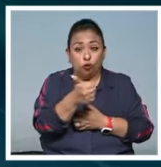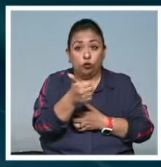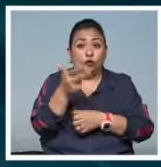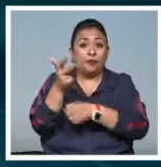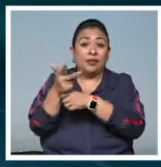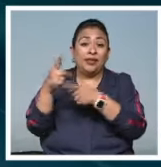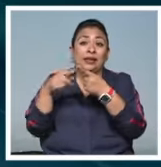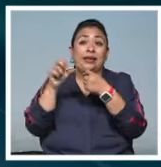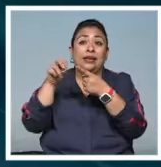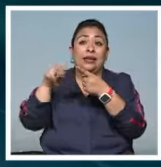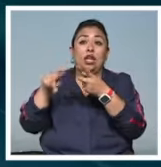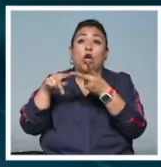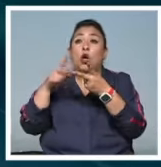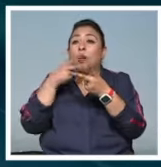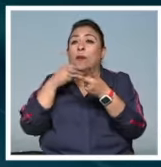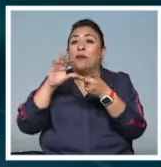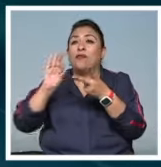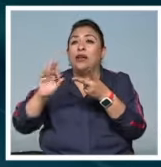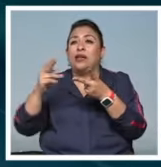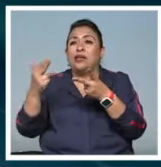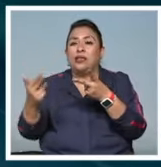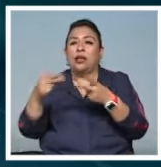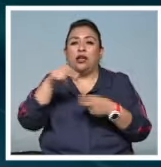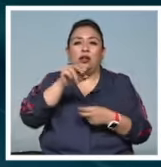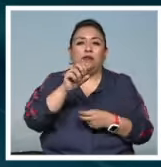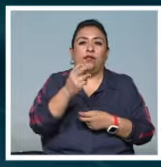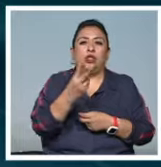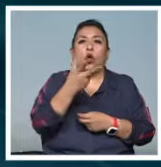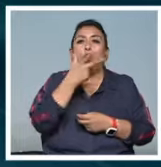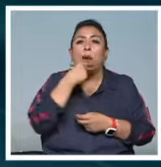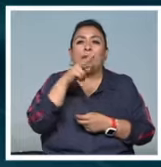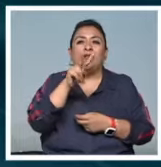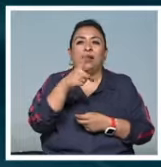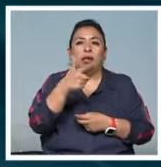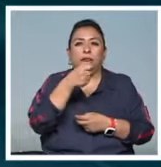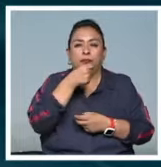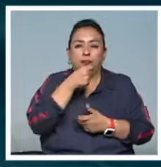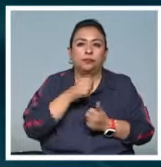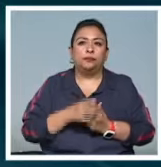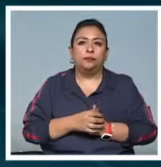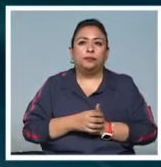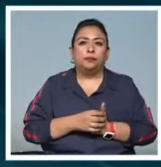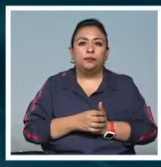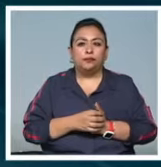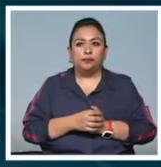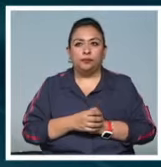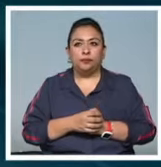cámara, Saúl Nieto y Francisco Hidalgo, Noticias 22, Víctor Gaspar.